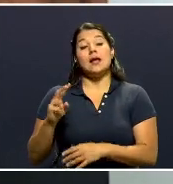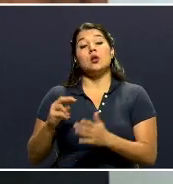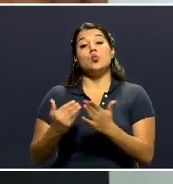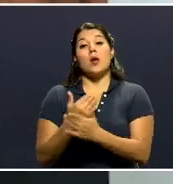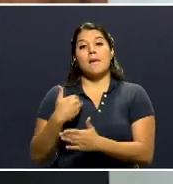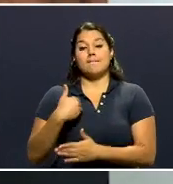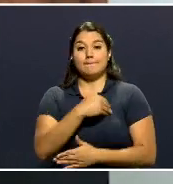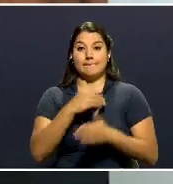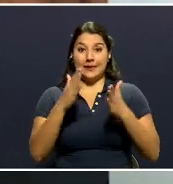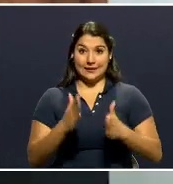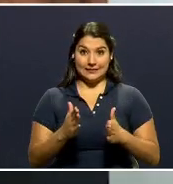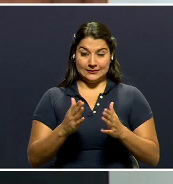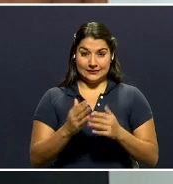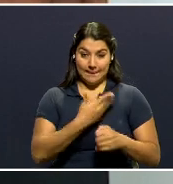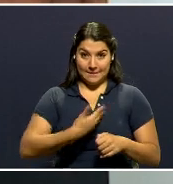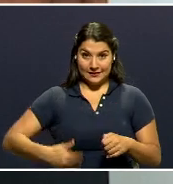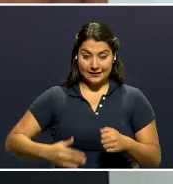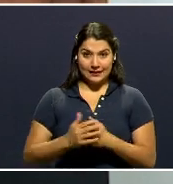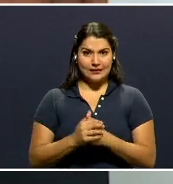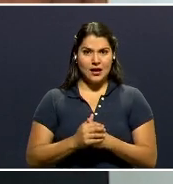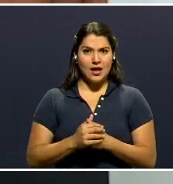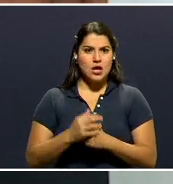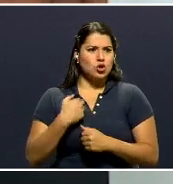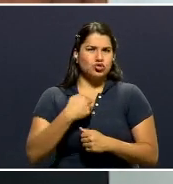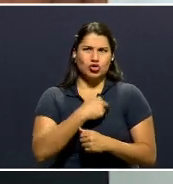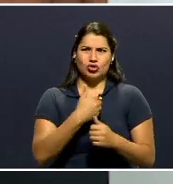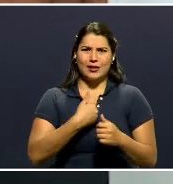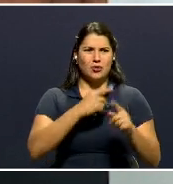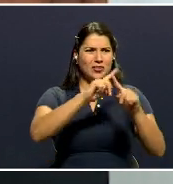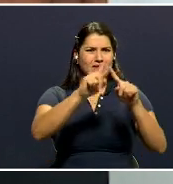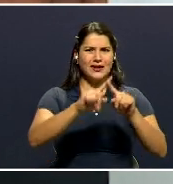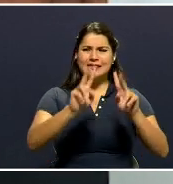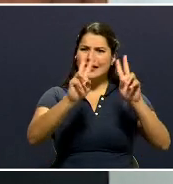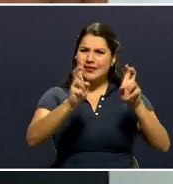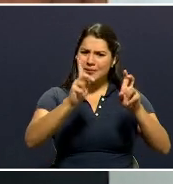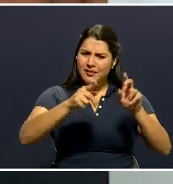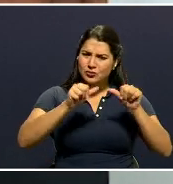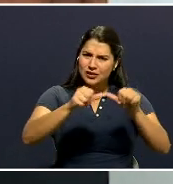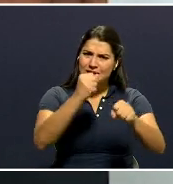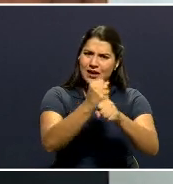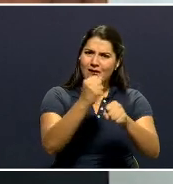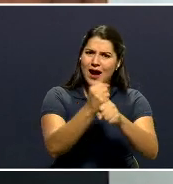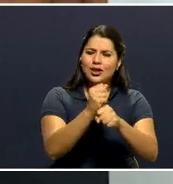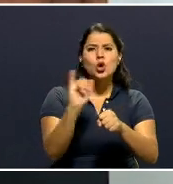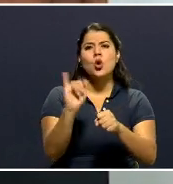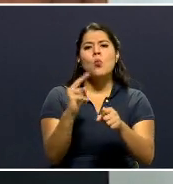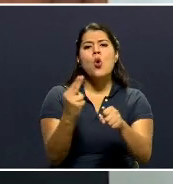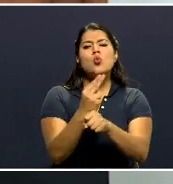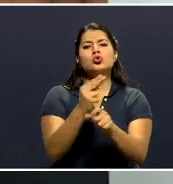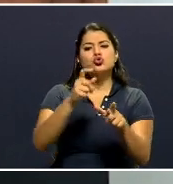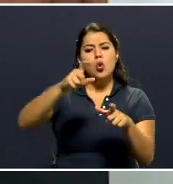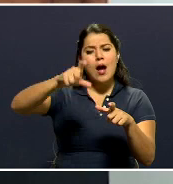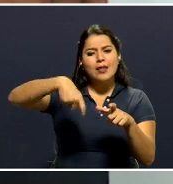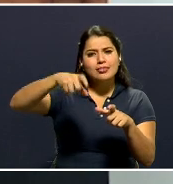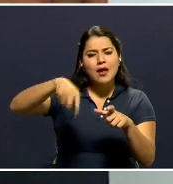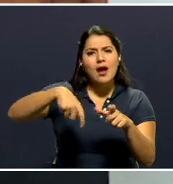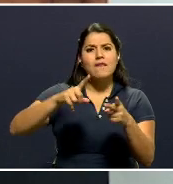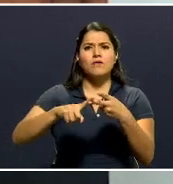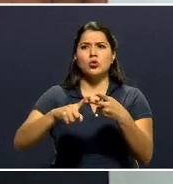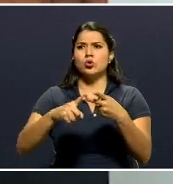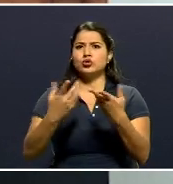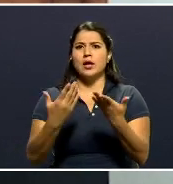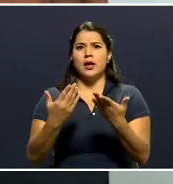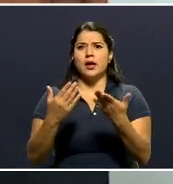esta agenda que tenemos aquí. Tenemos datáfonos, tenemos usura, tenemos extinción de dominio. Hay una agenda y entonces lo que estamos hablando